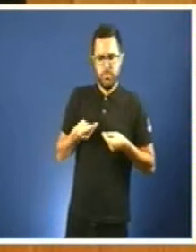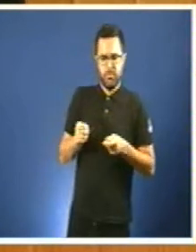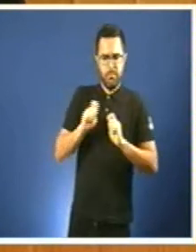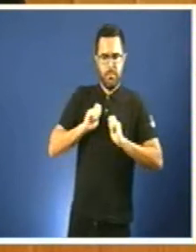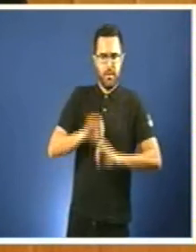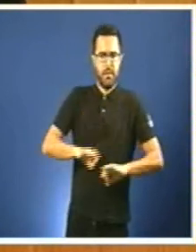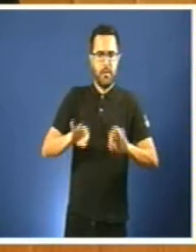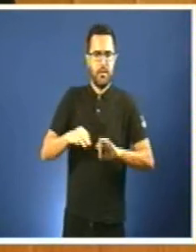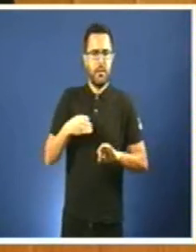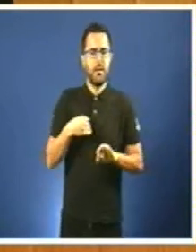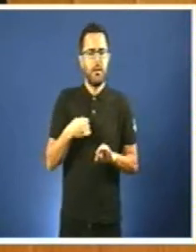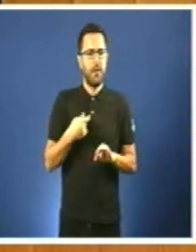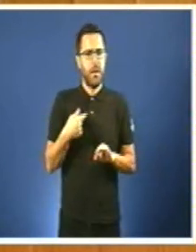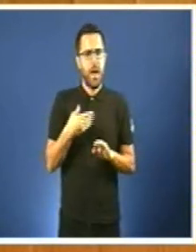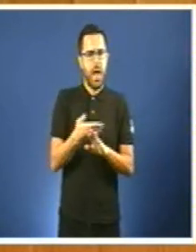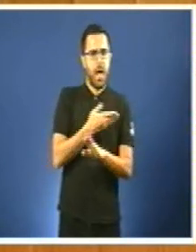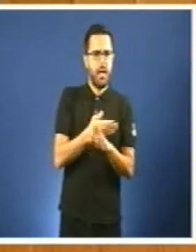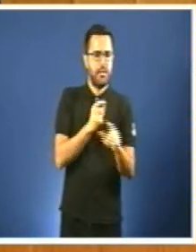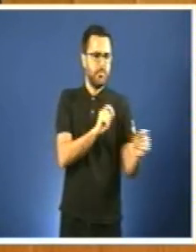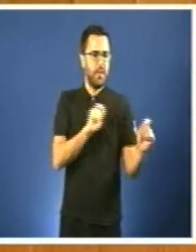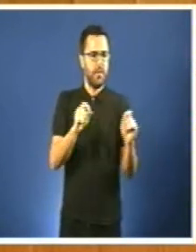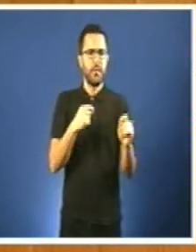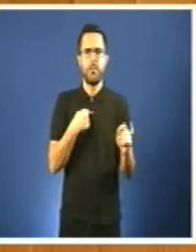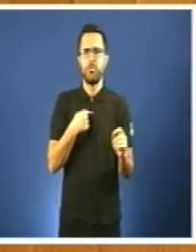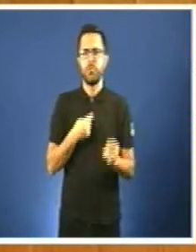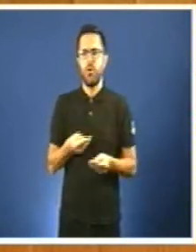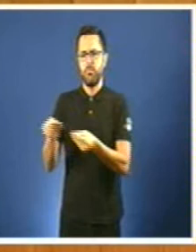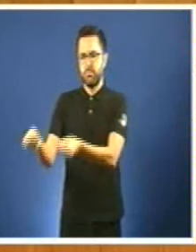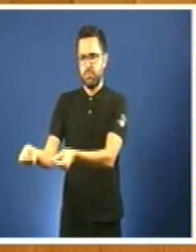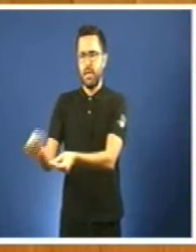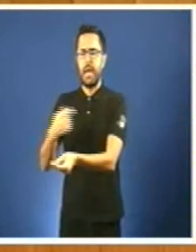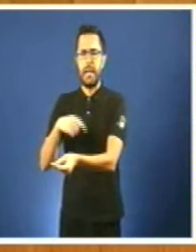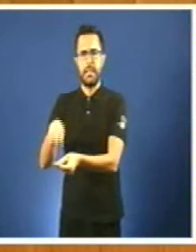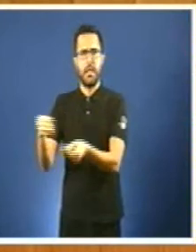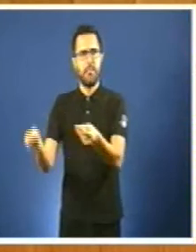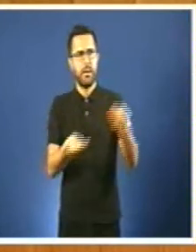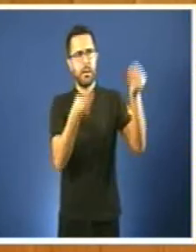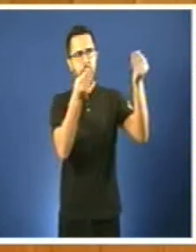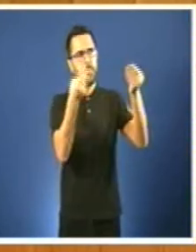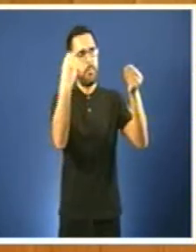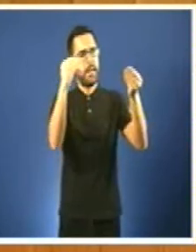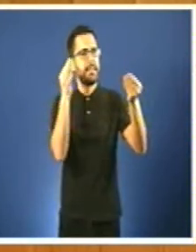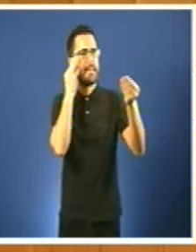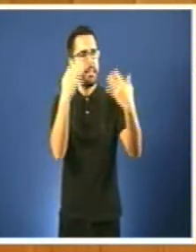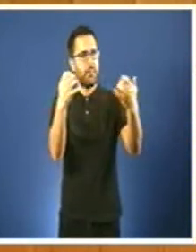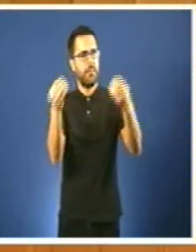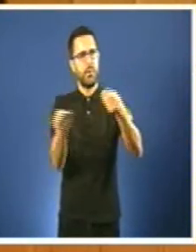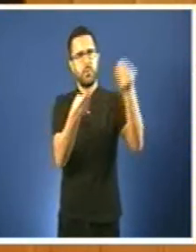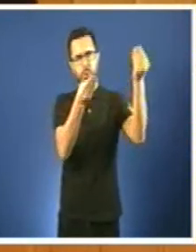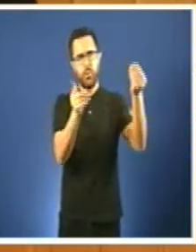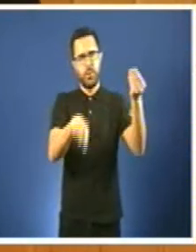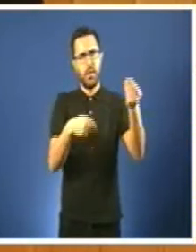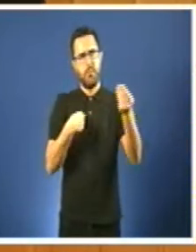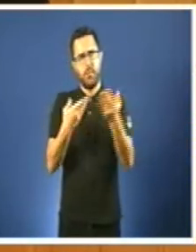cambio, entregareillas agora. E tamén a presidenta, señor Feijóo. Tamén a presidenta. Porque, aínda